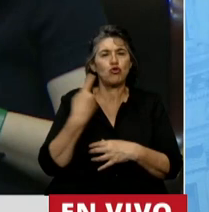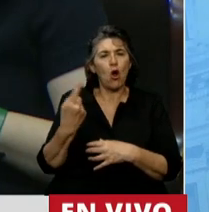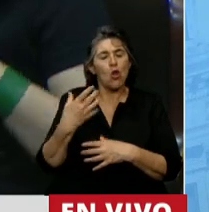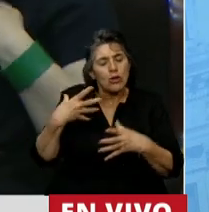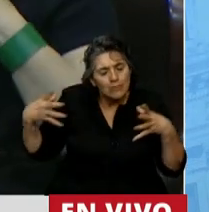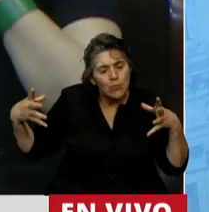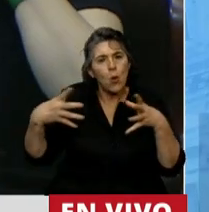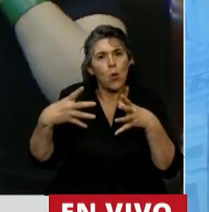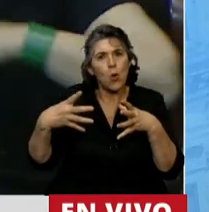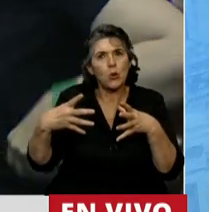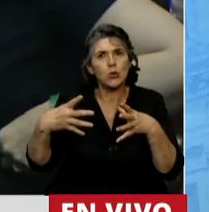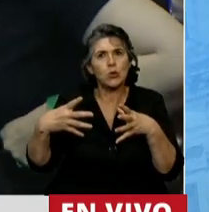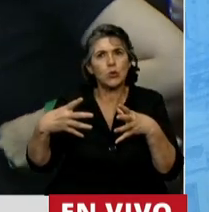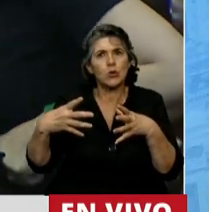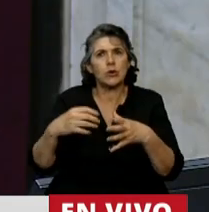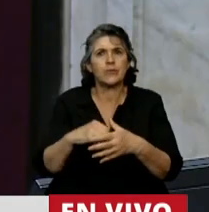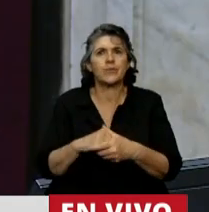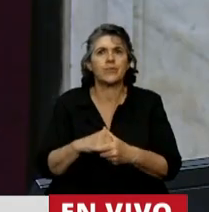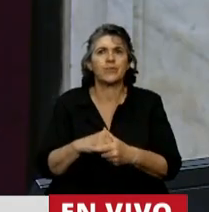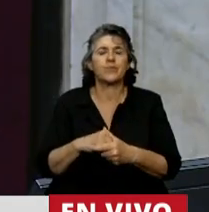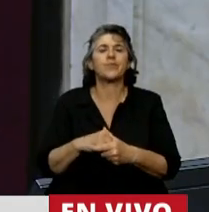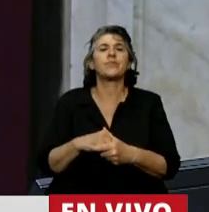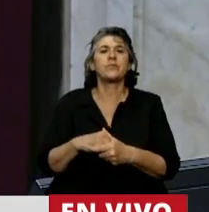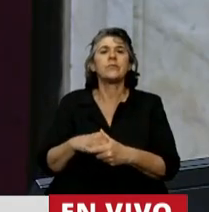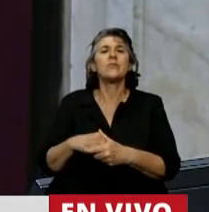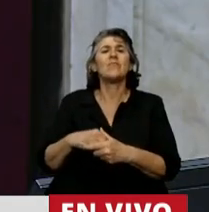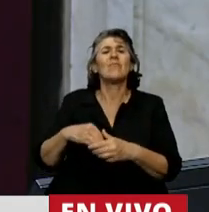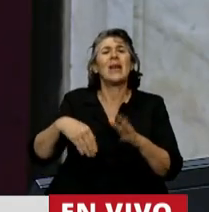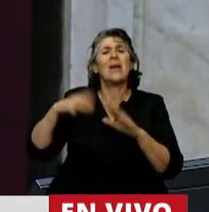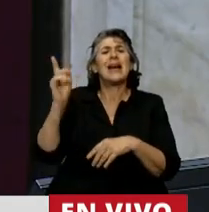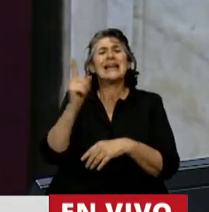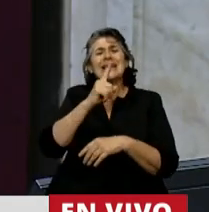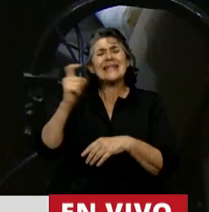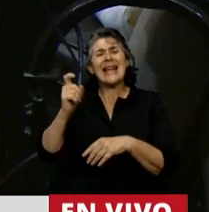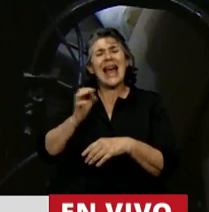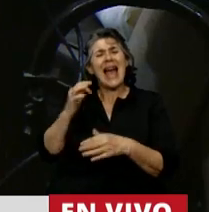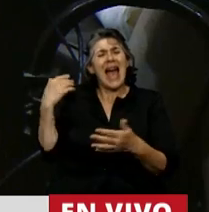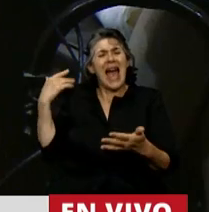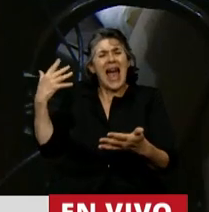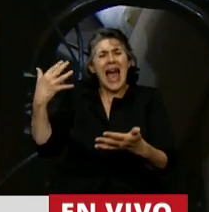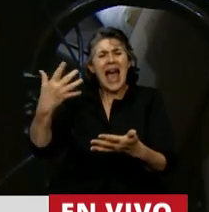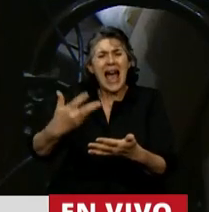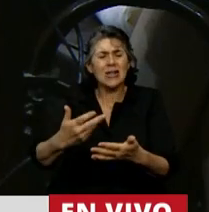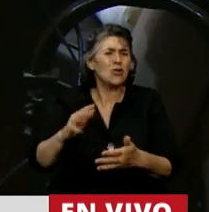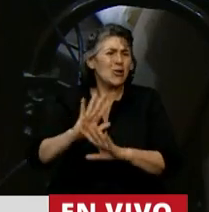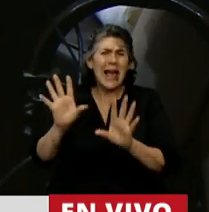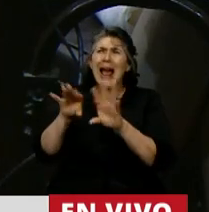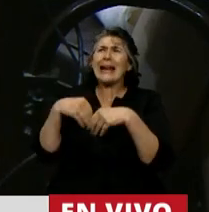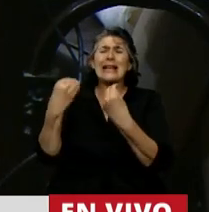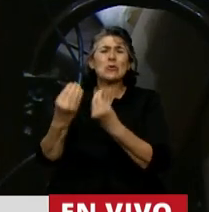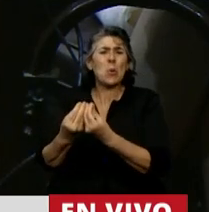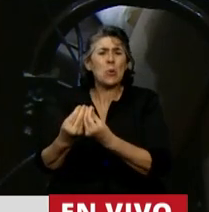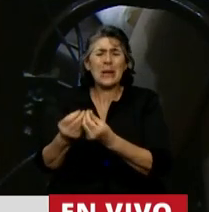que después de normas vetustas de más de 100 años, con resultados trágicos en